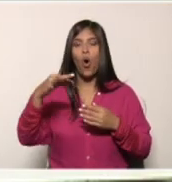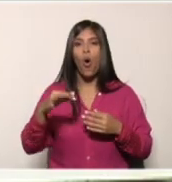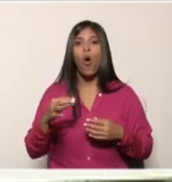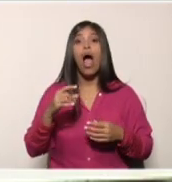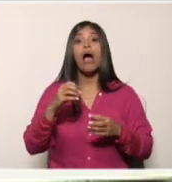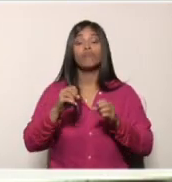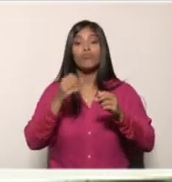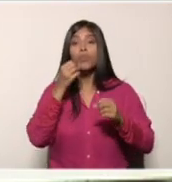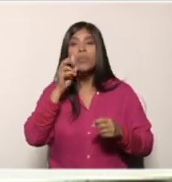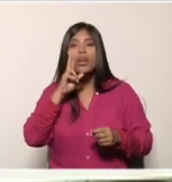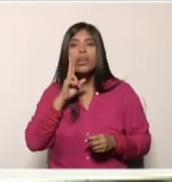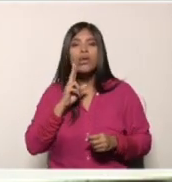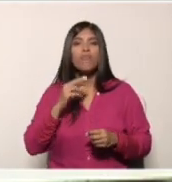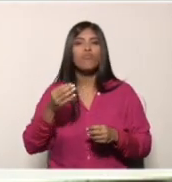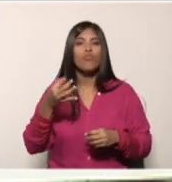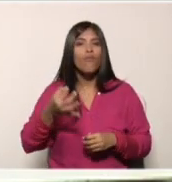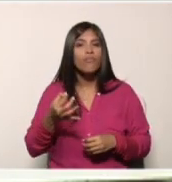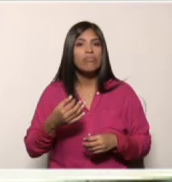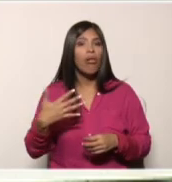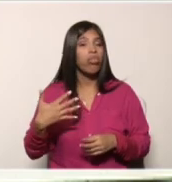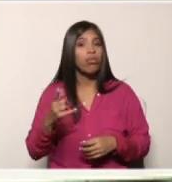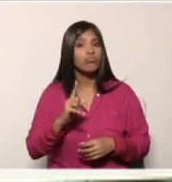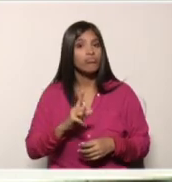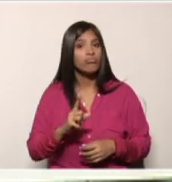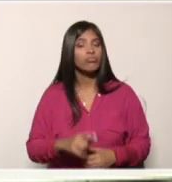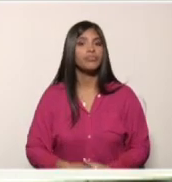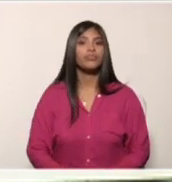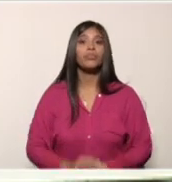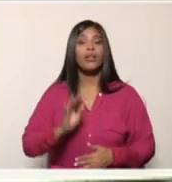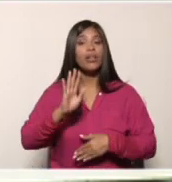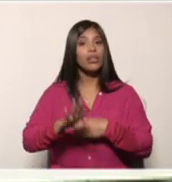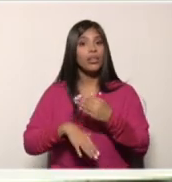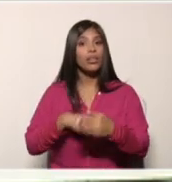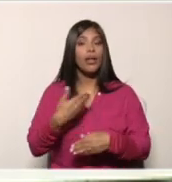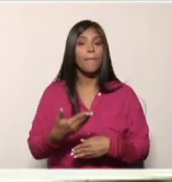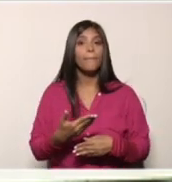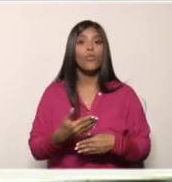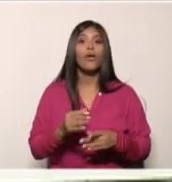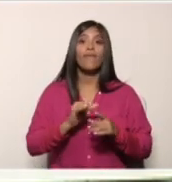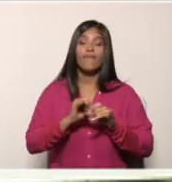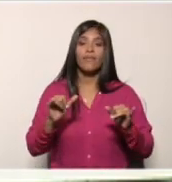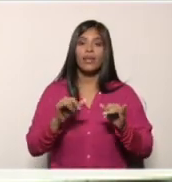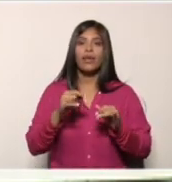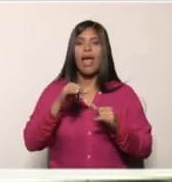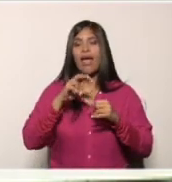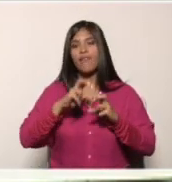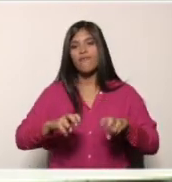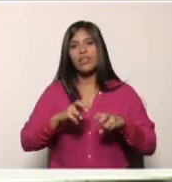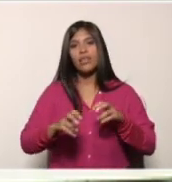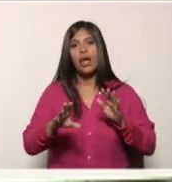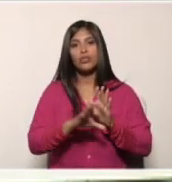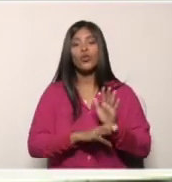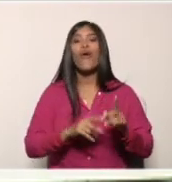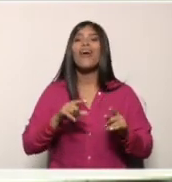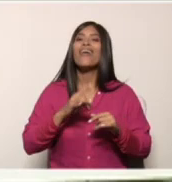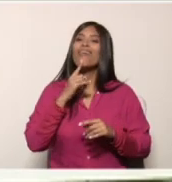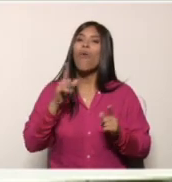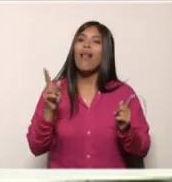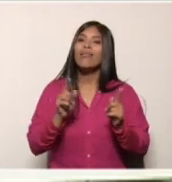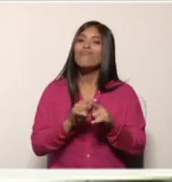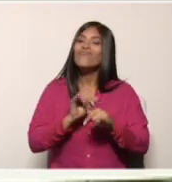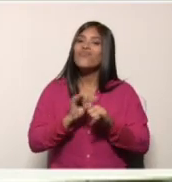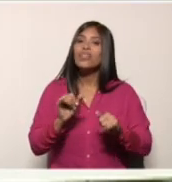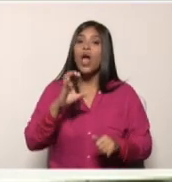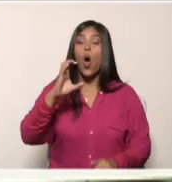buena presentación. Luego del cuerpo o desarrollo vienen las conclusiones.